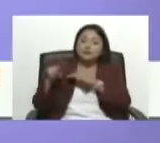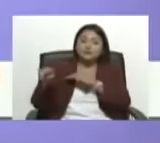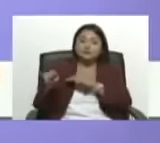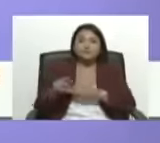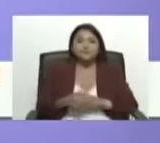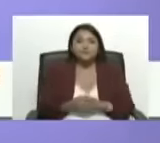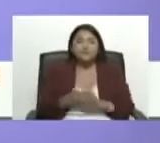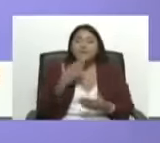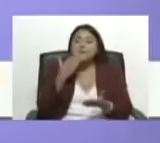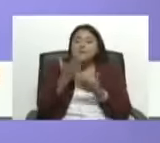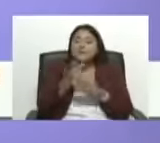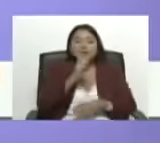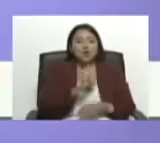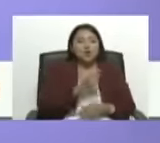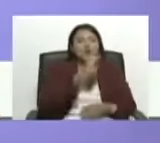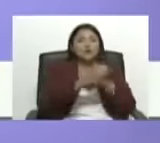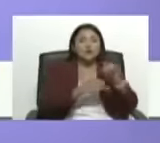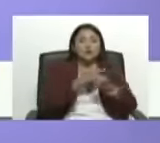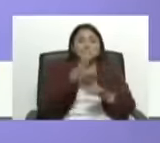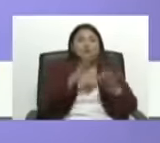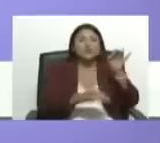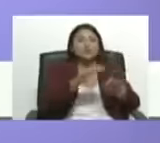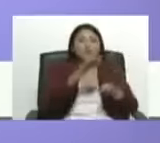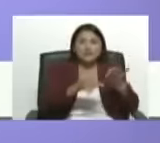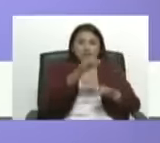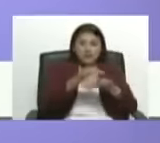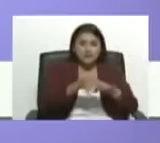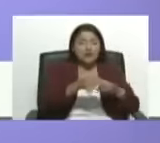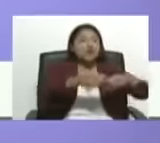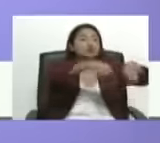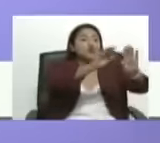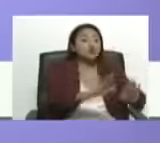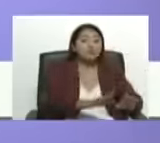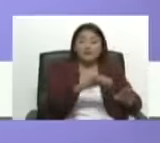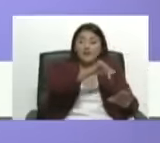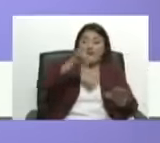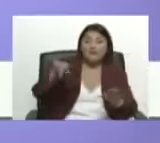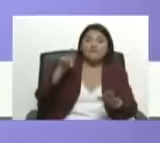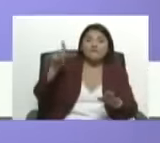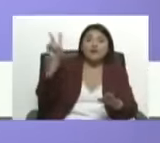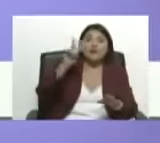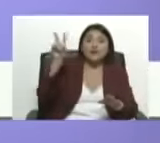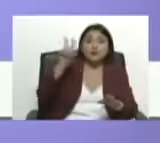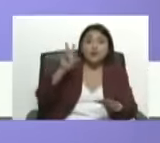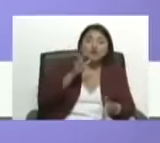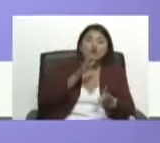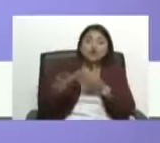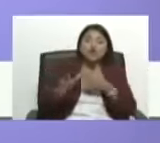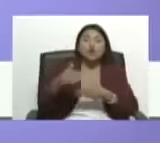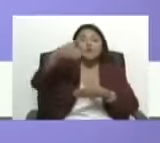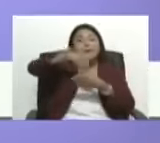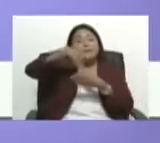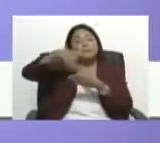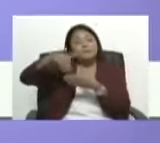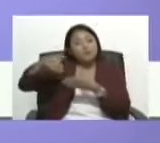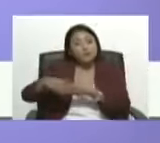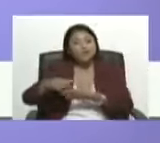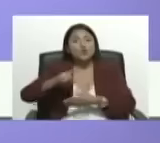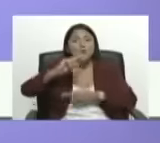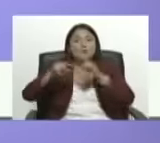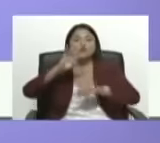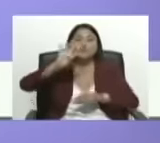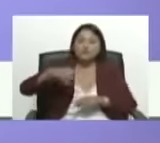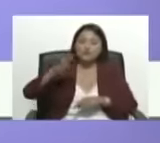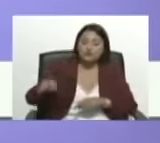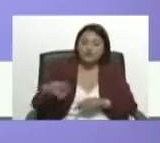Han pedido a la Corte Internacional de Justicia que suspenda la realización del referendo consultivo pautado por el Consejo